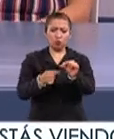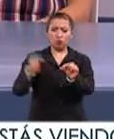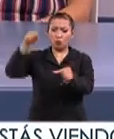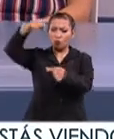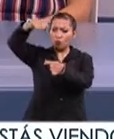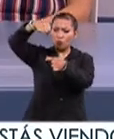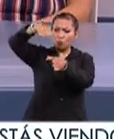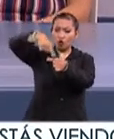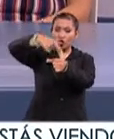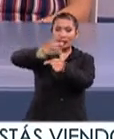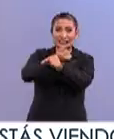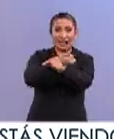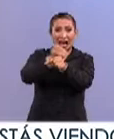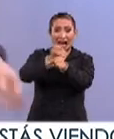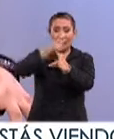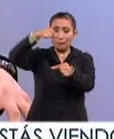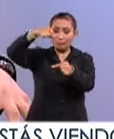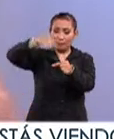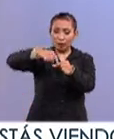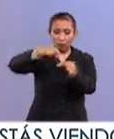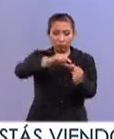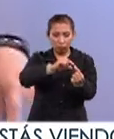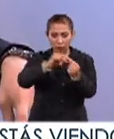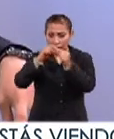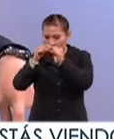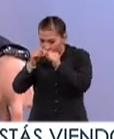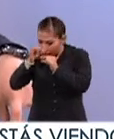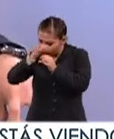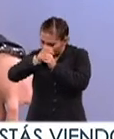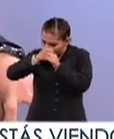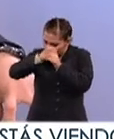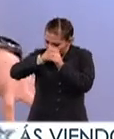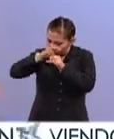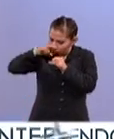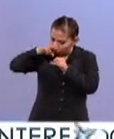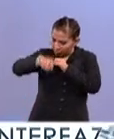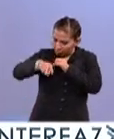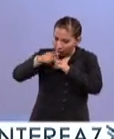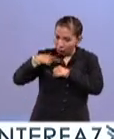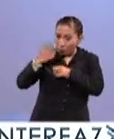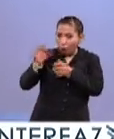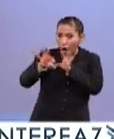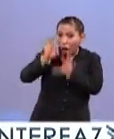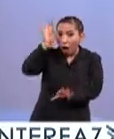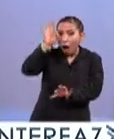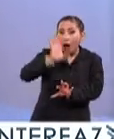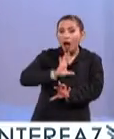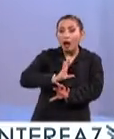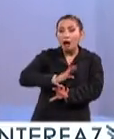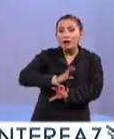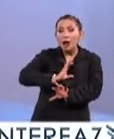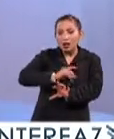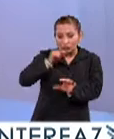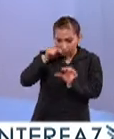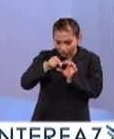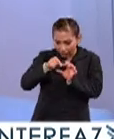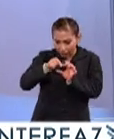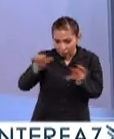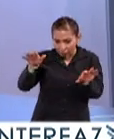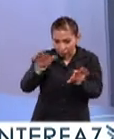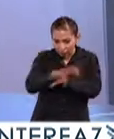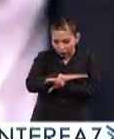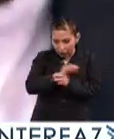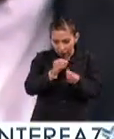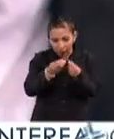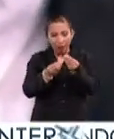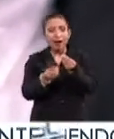sangre y podemos detectar un marcador tumoral que está asociado a actividad tumoral de mama y bueno, cambian las propiedades eléctricas del dispositivo